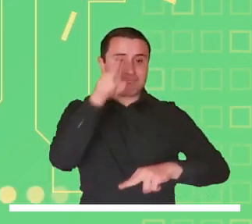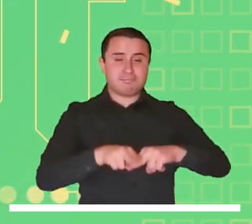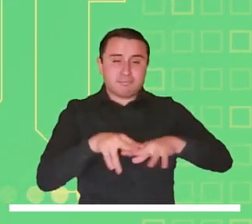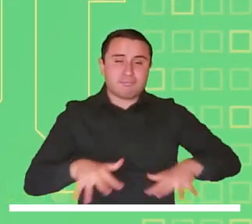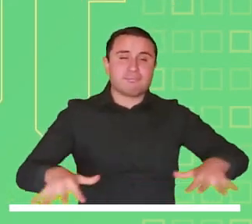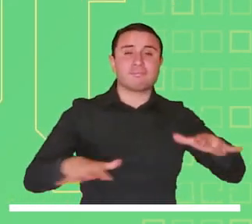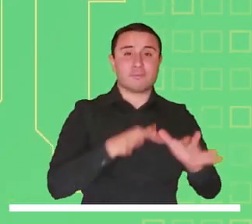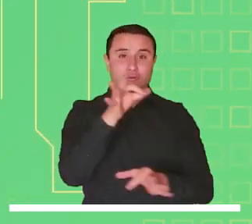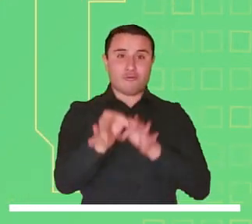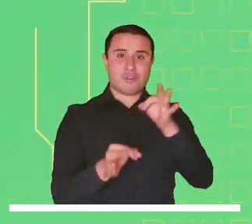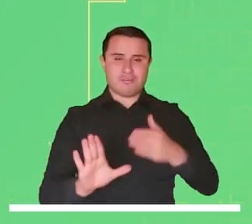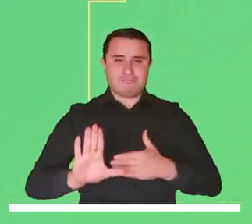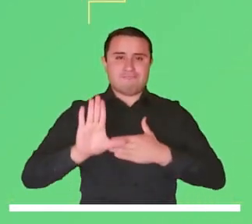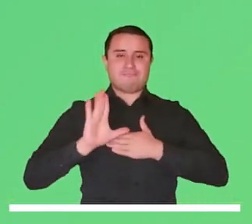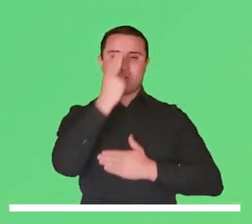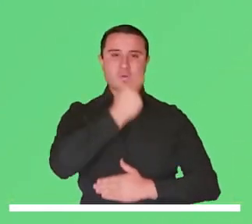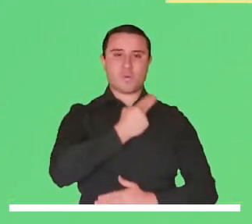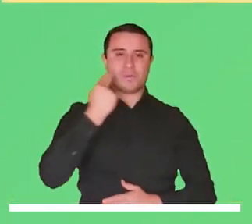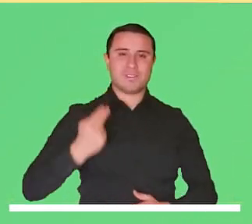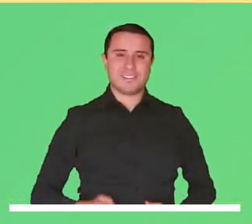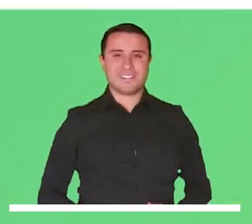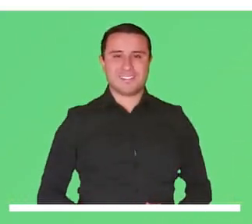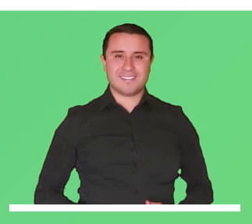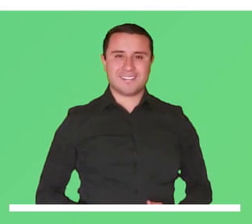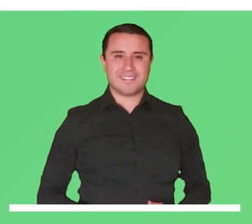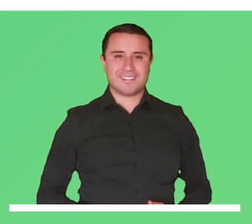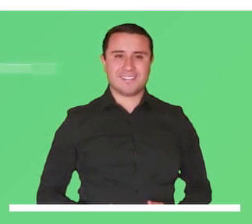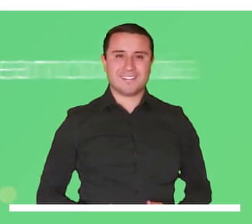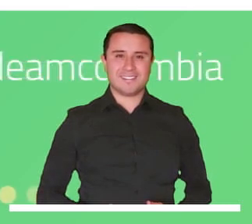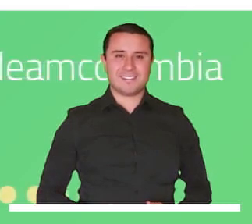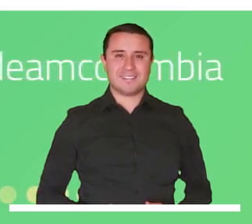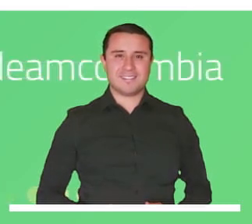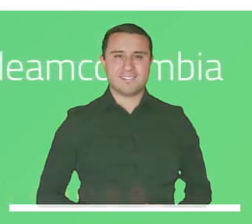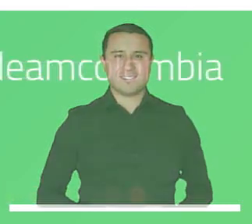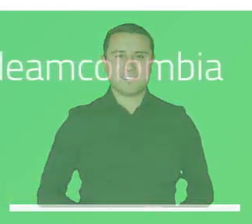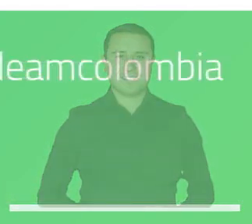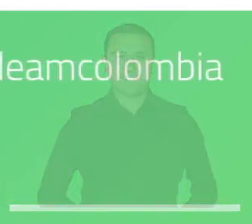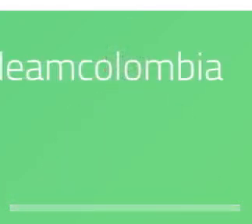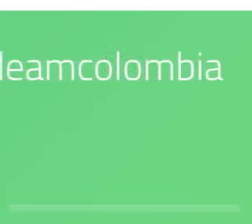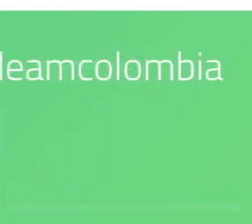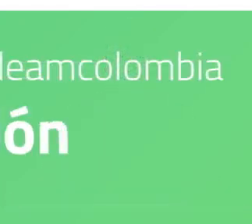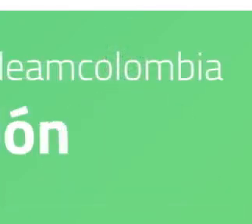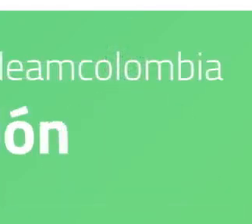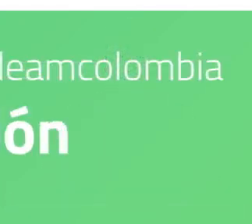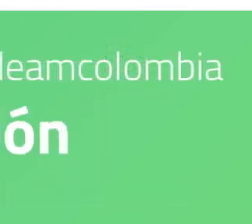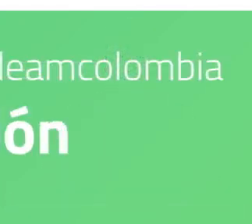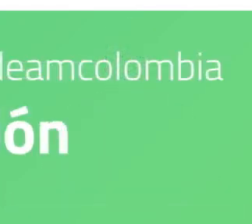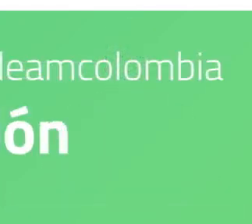Los esperamos en nuestras redes sociales. Nuestro compromiso es con el medio ambiente.